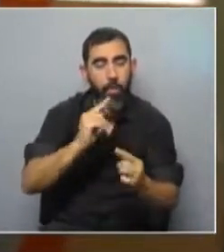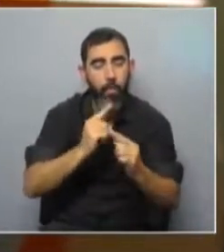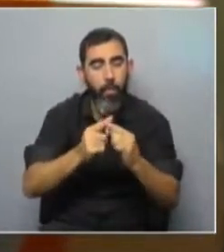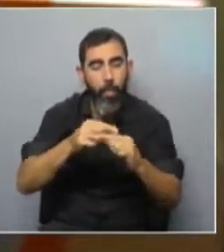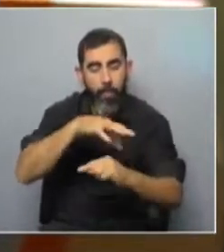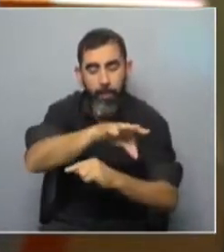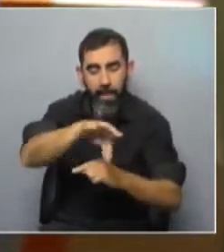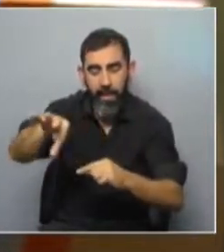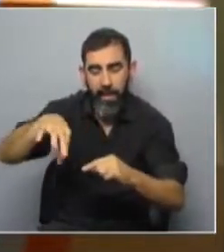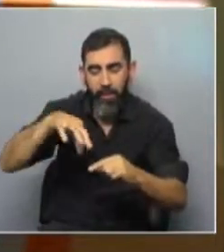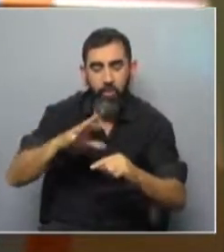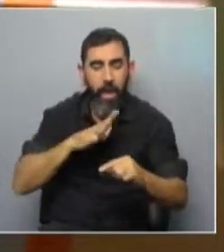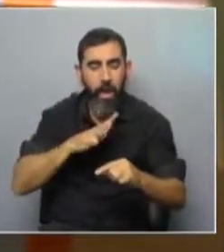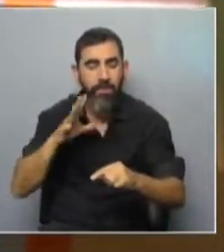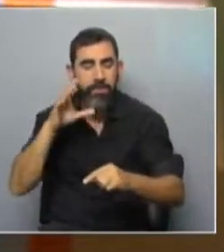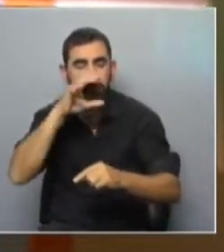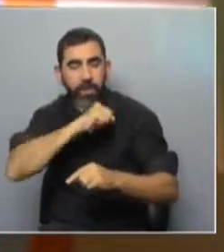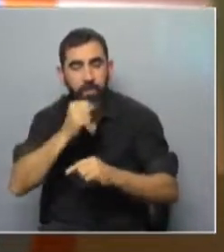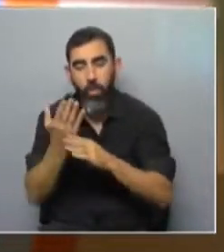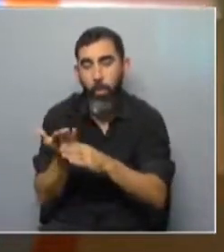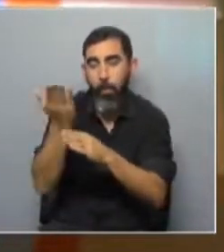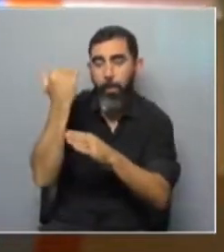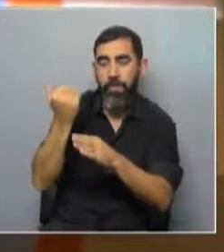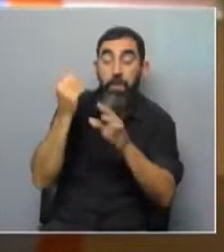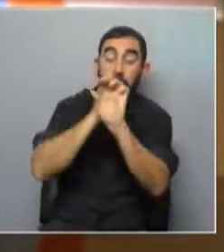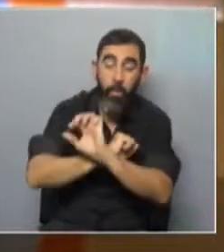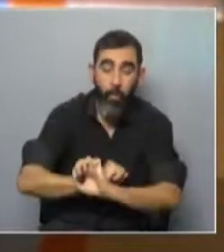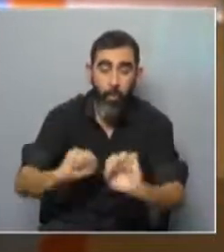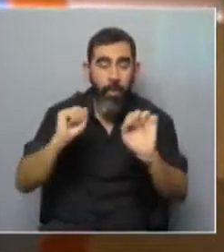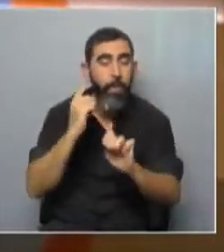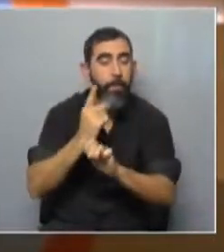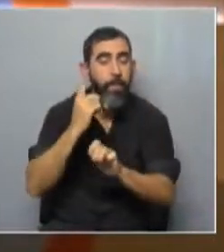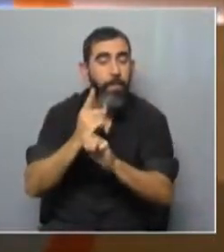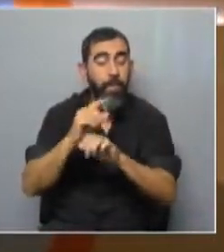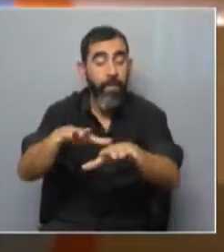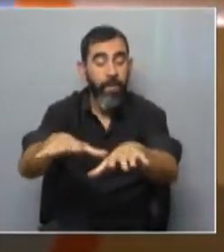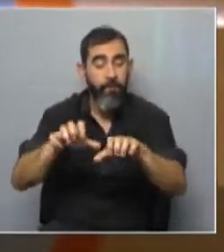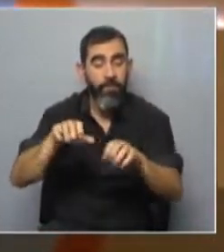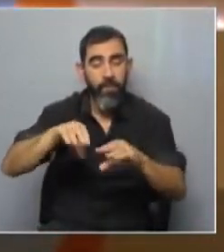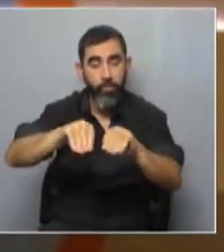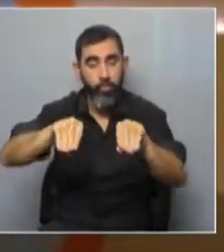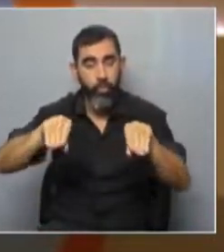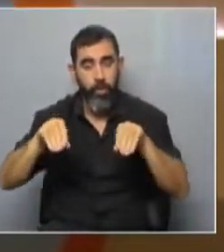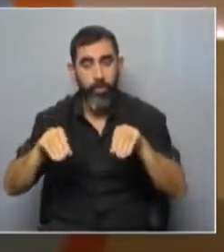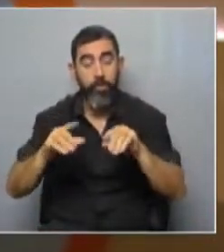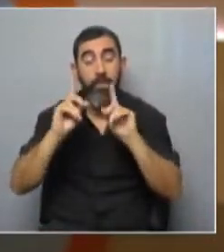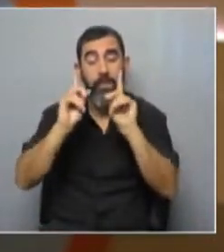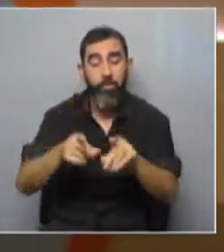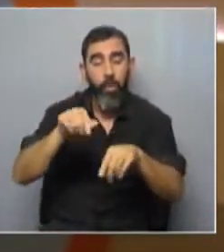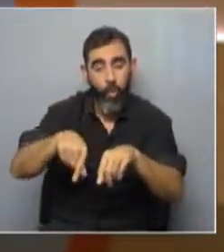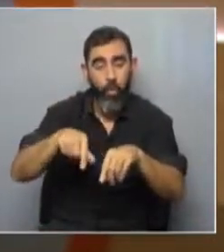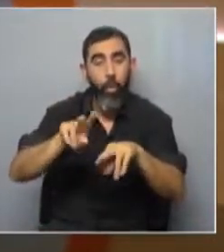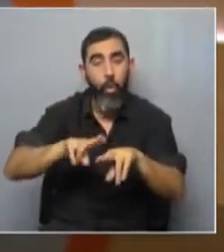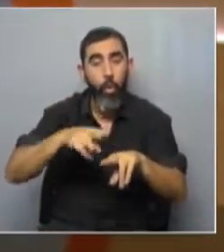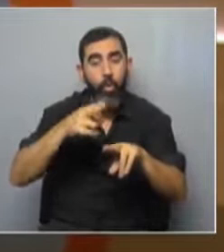de lodo guarda secretos de un pasado que también podría ser el de los primeros habitantes de este suelo. Además, hoy